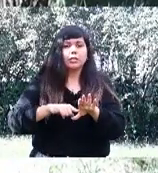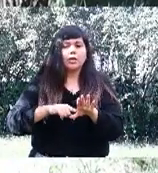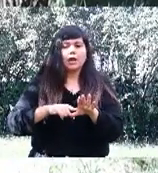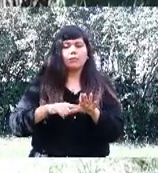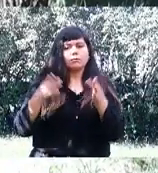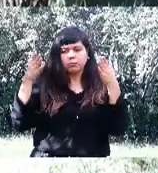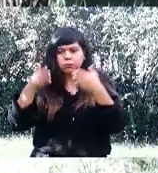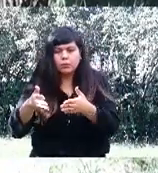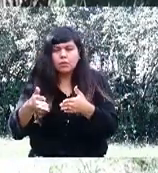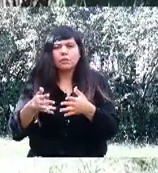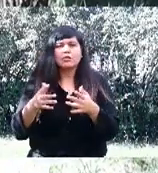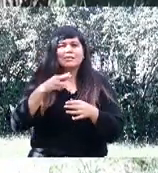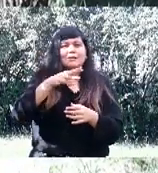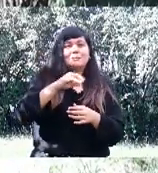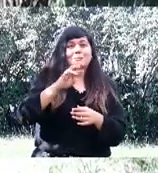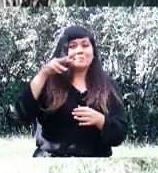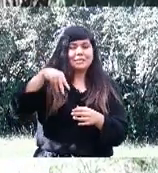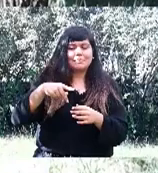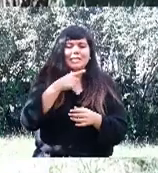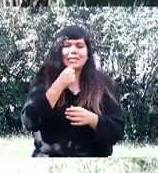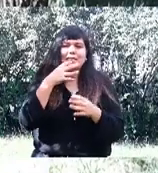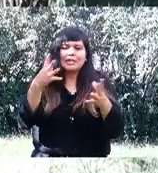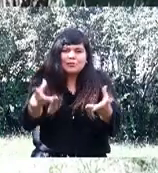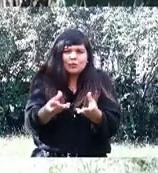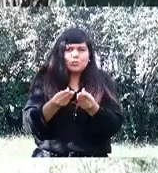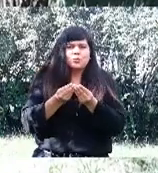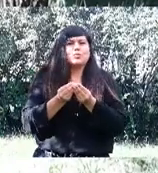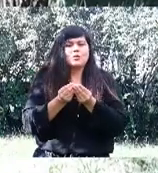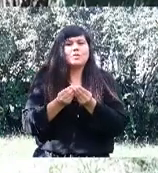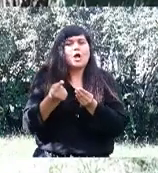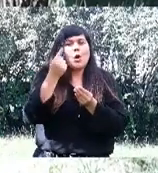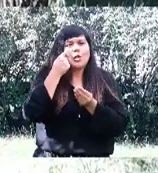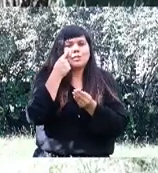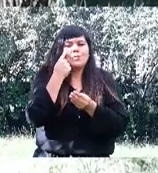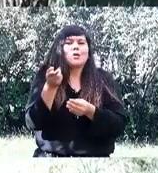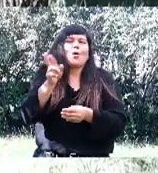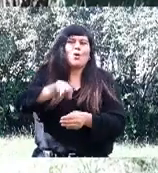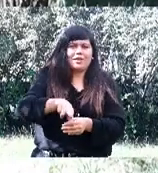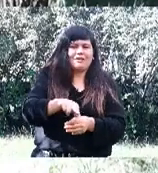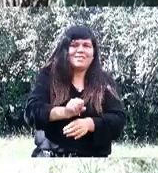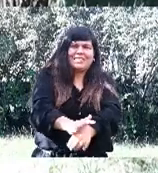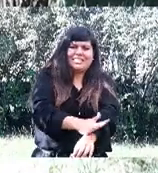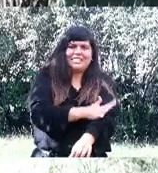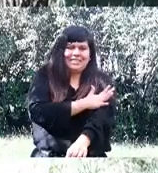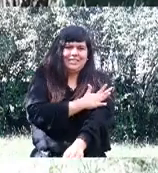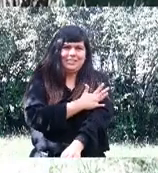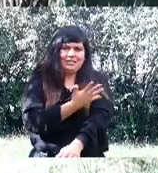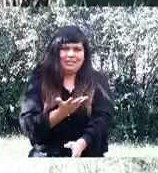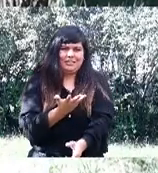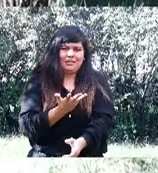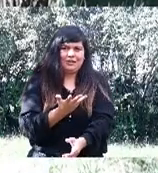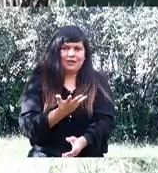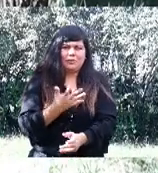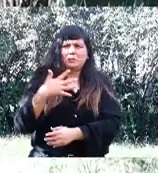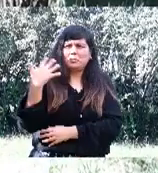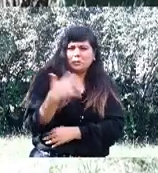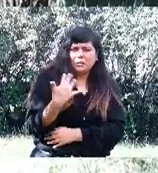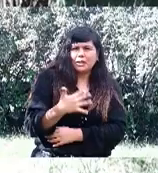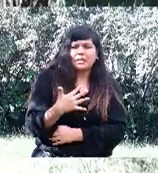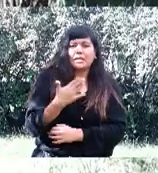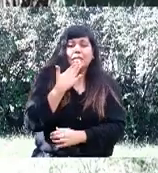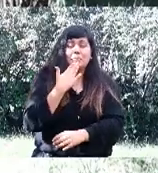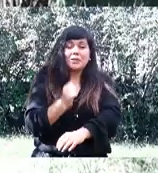recoger ese espíritu o el centro interactivo del conocimiento recoger ese espíritu de los sentidos y el sentido